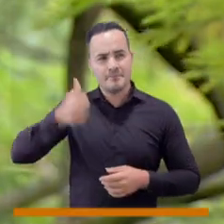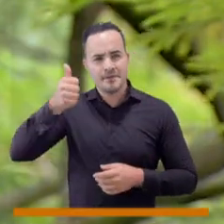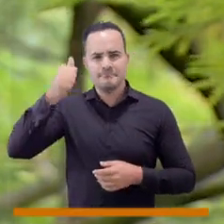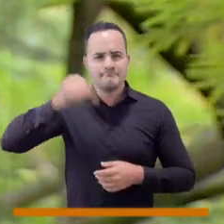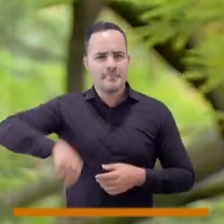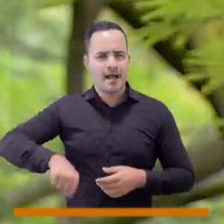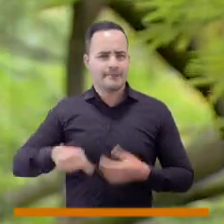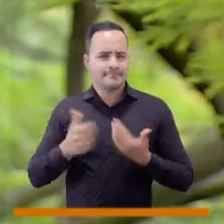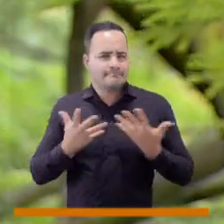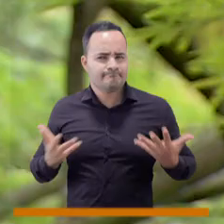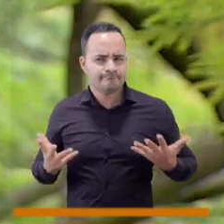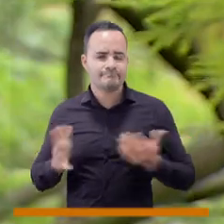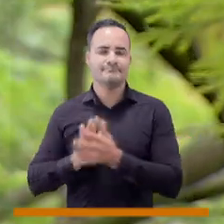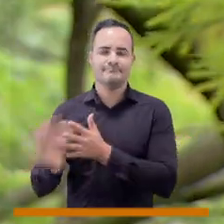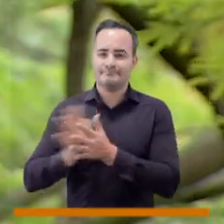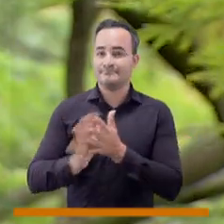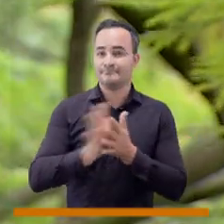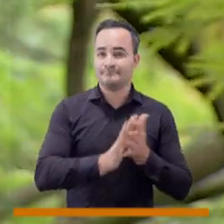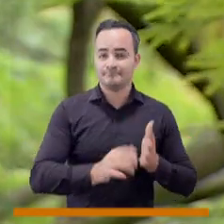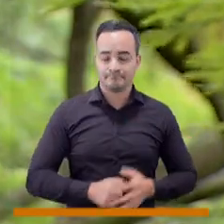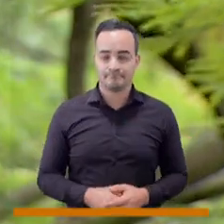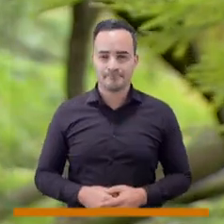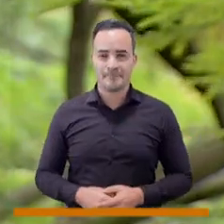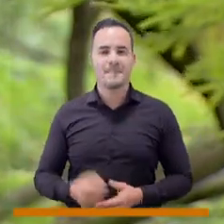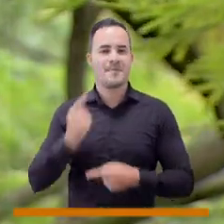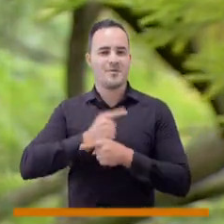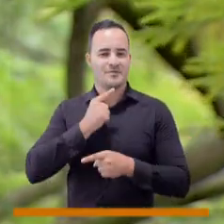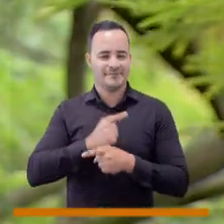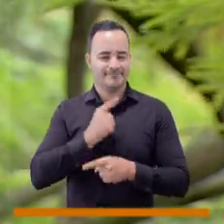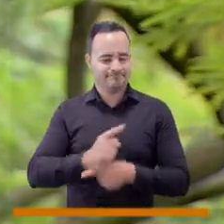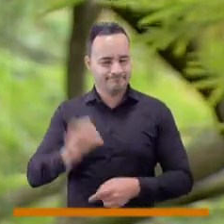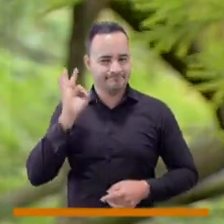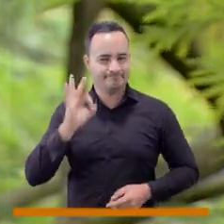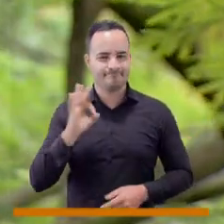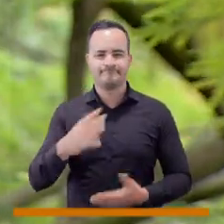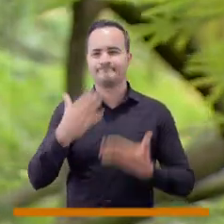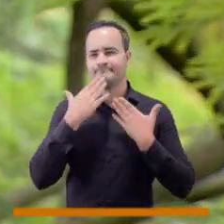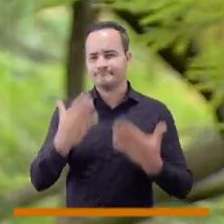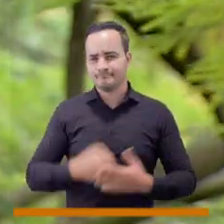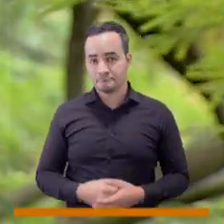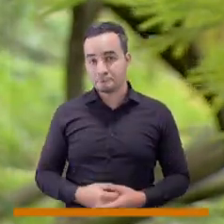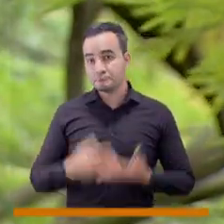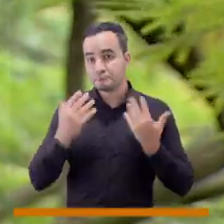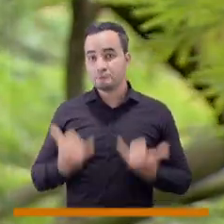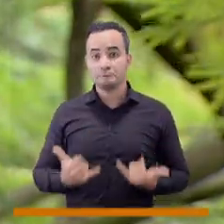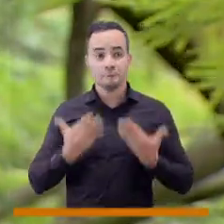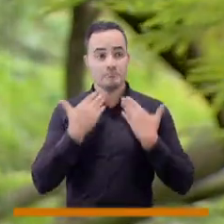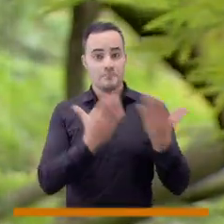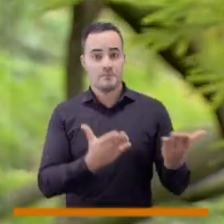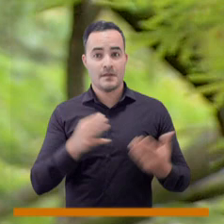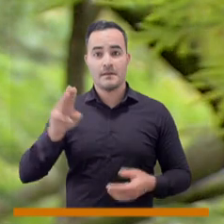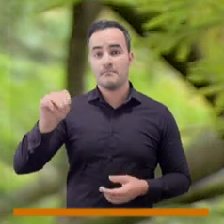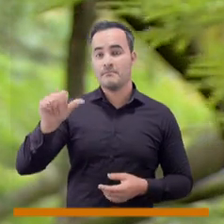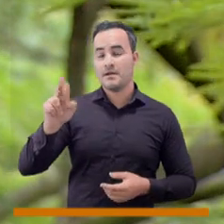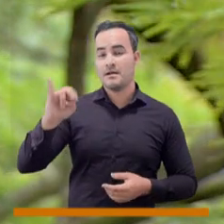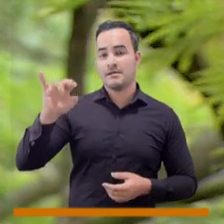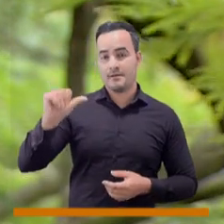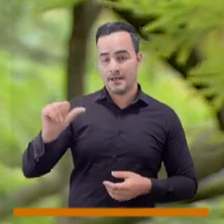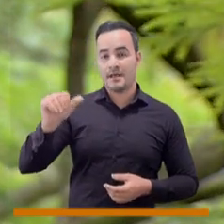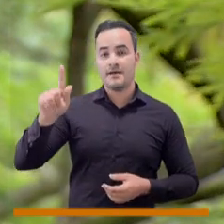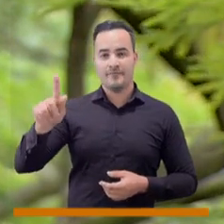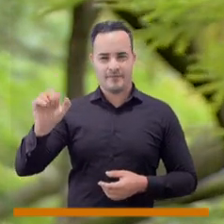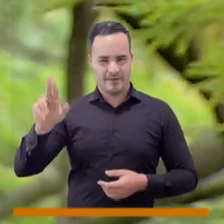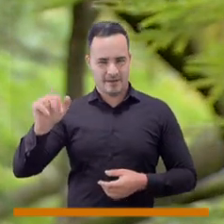regular. Bueno, excelente, concejal. Y ahora quiero invitarlo a usted y a nuestros televidentes a que vayamos con María Fernanda, quien tiene